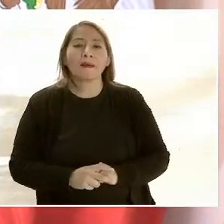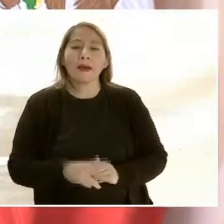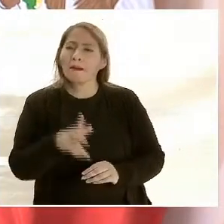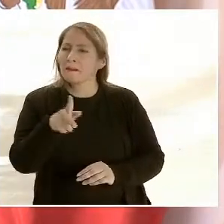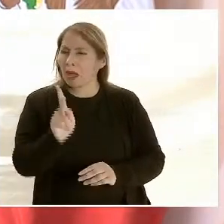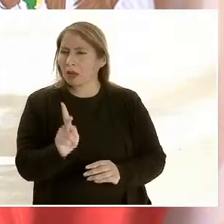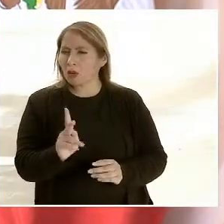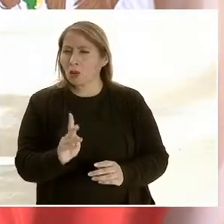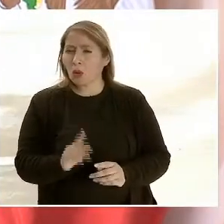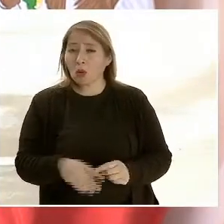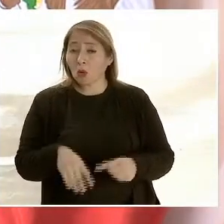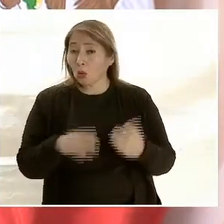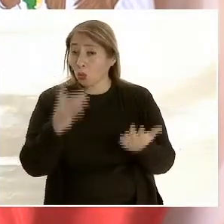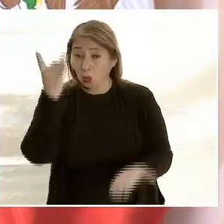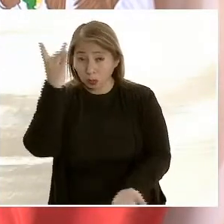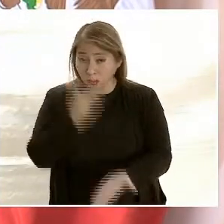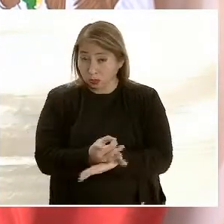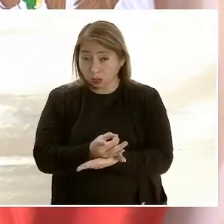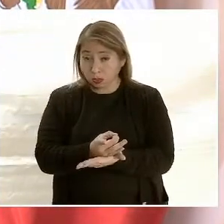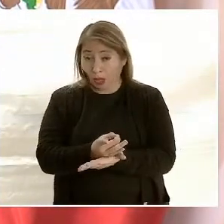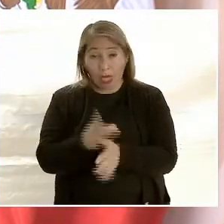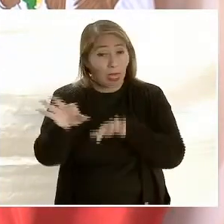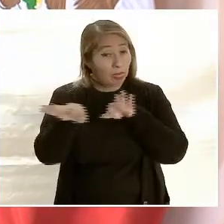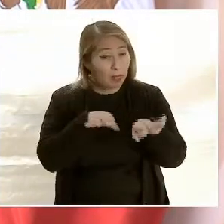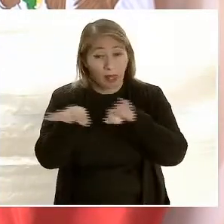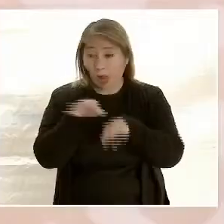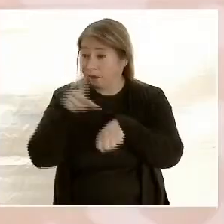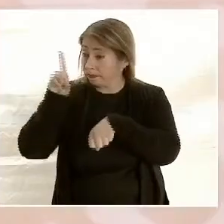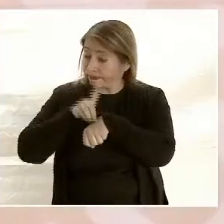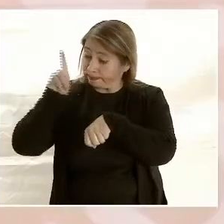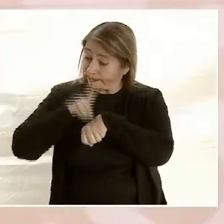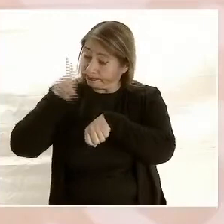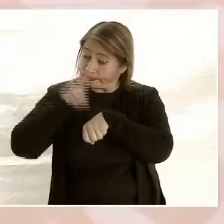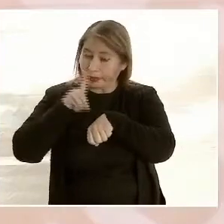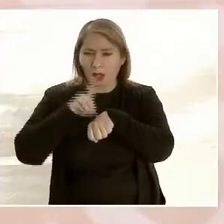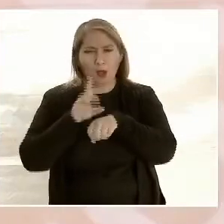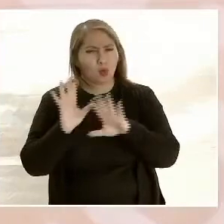los días de manera coordinada